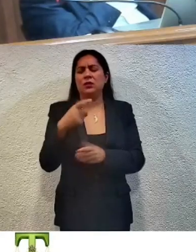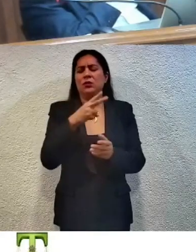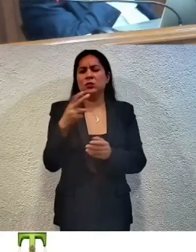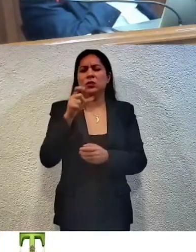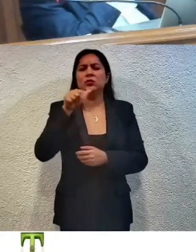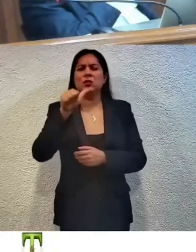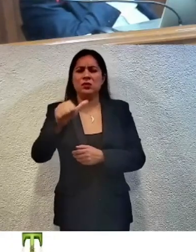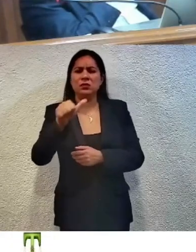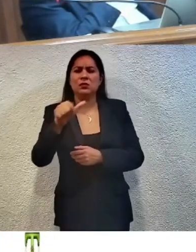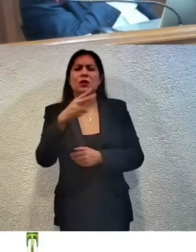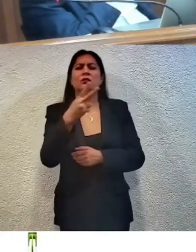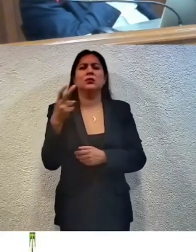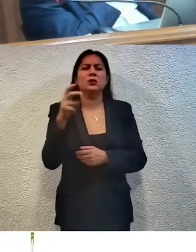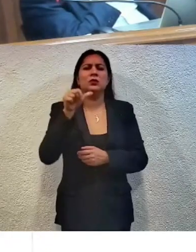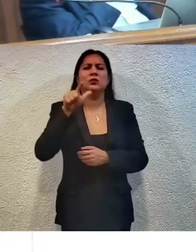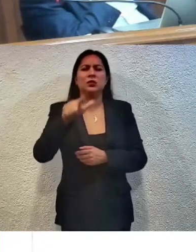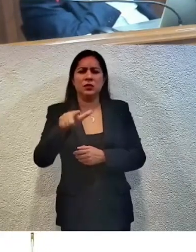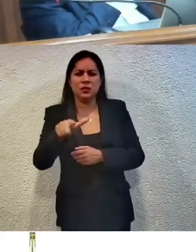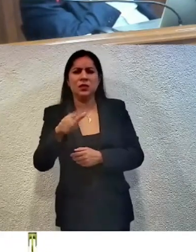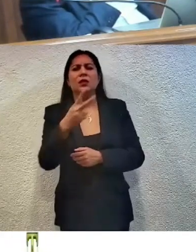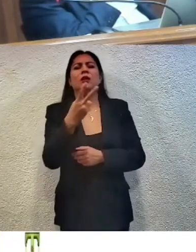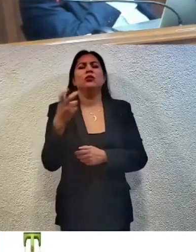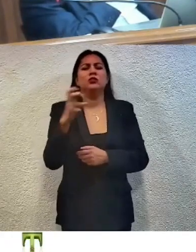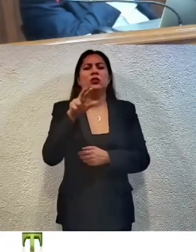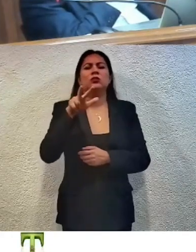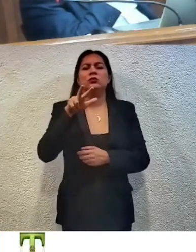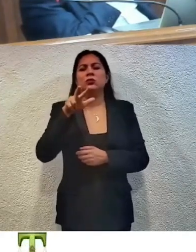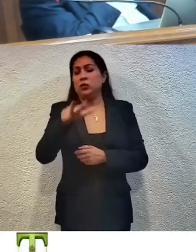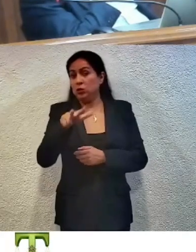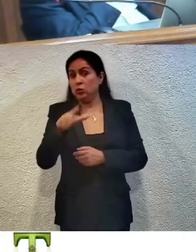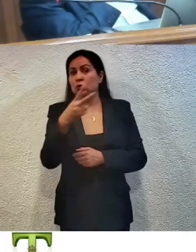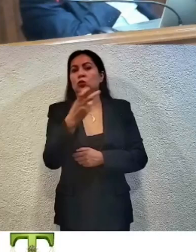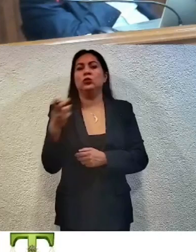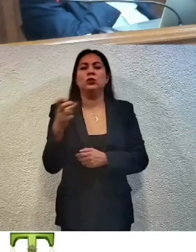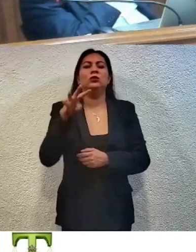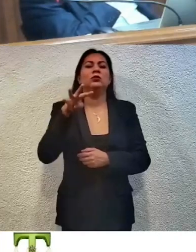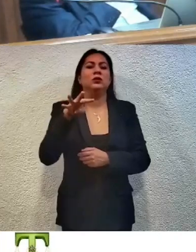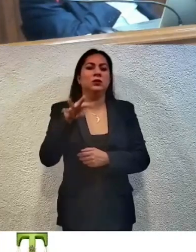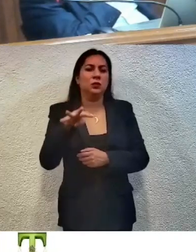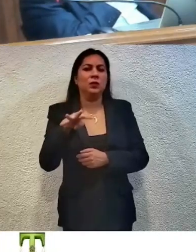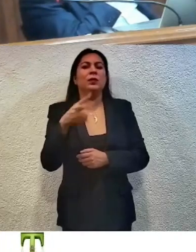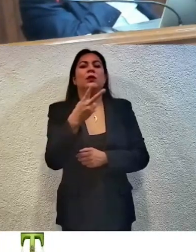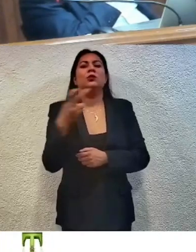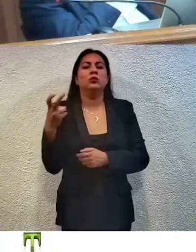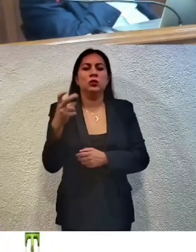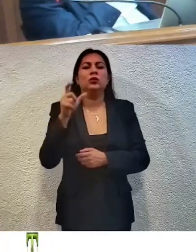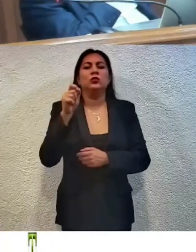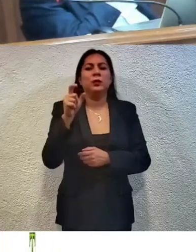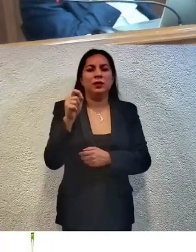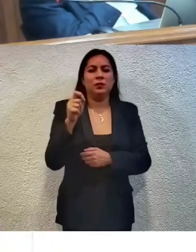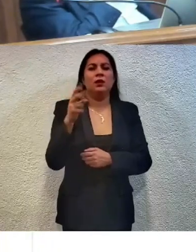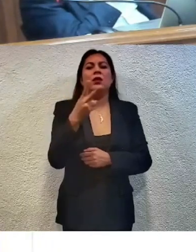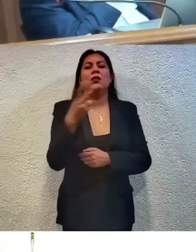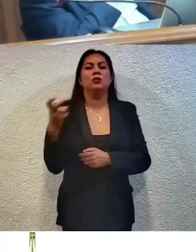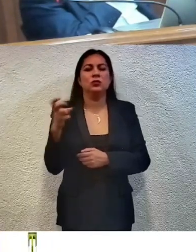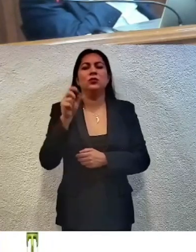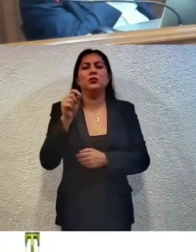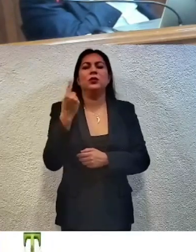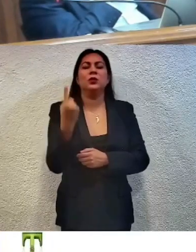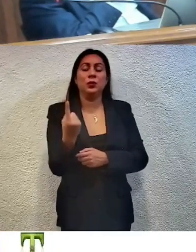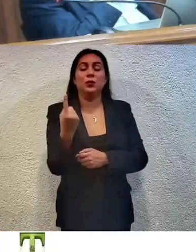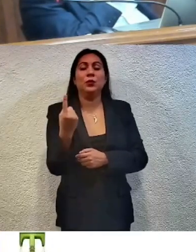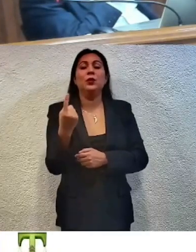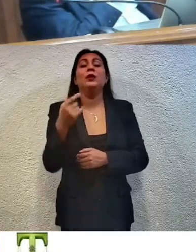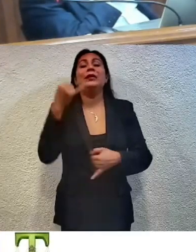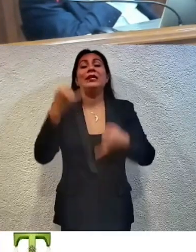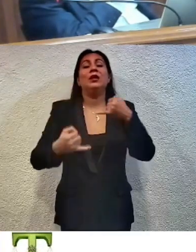216, 217, 218, 219, 220, 221 y el